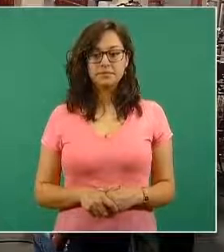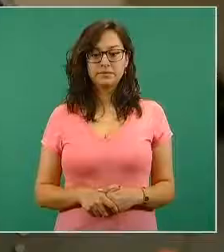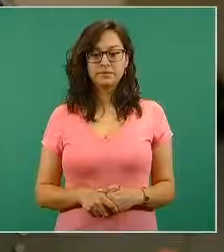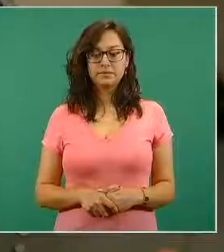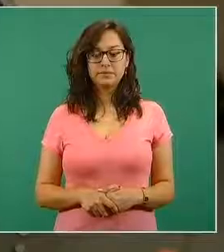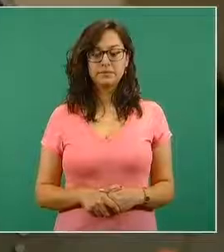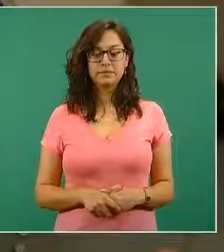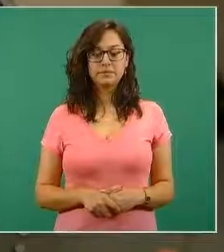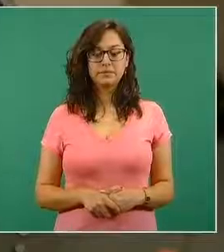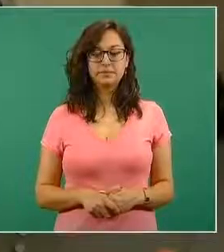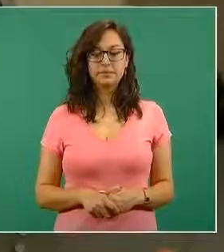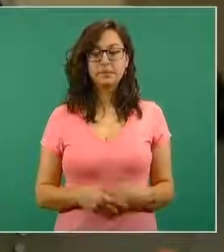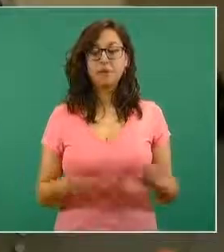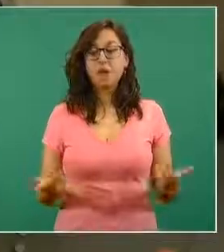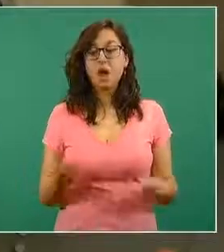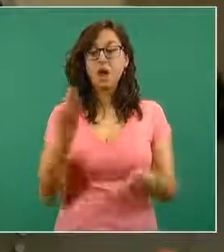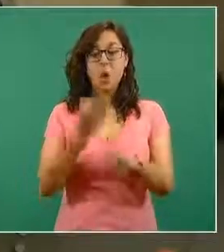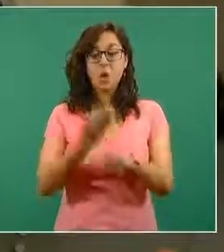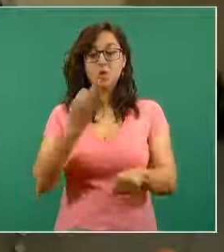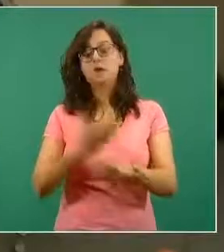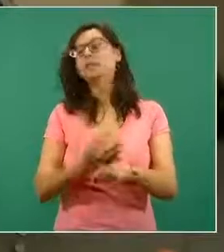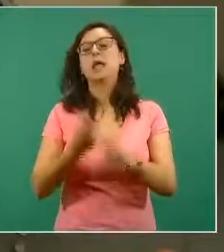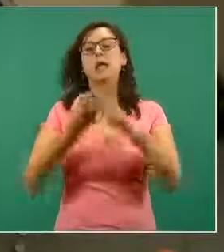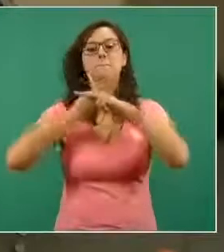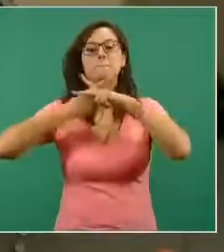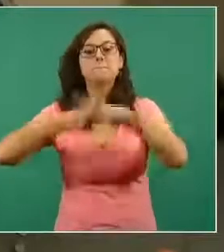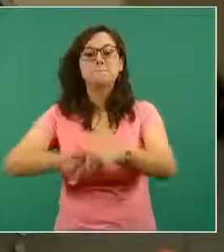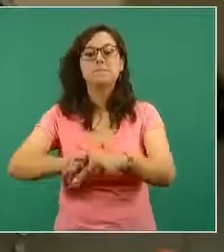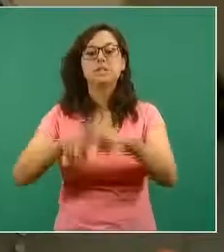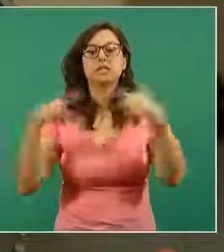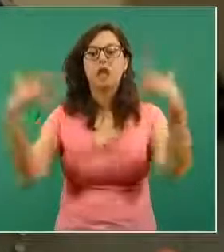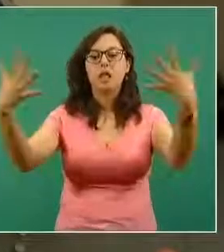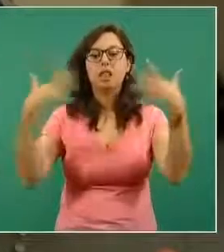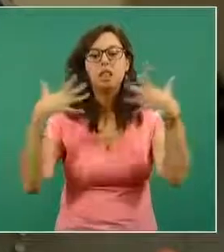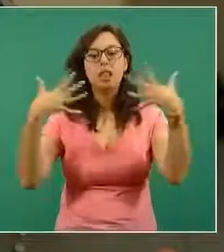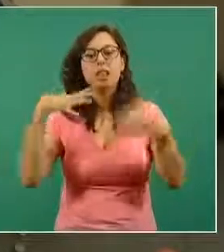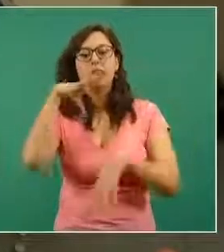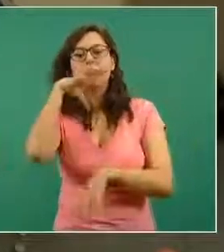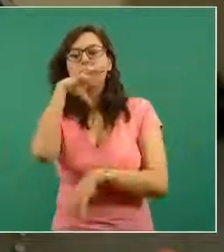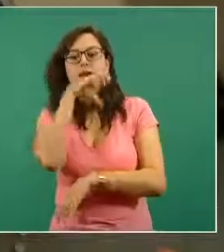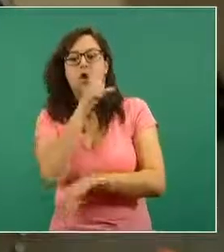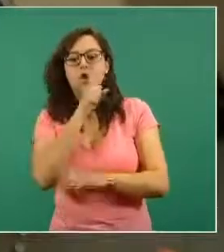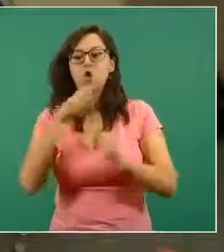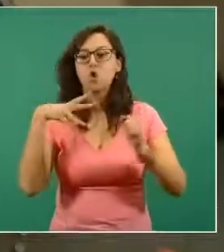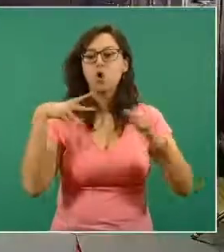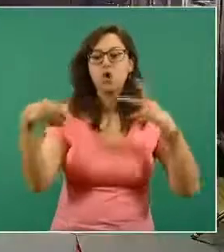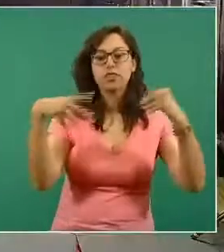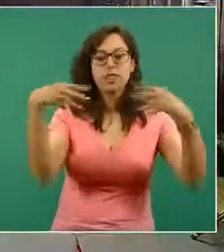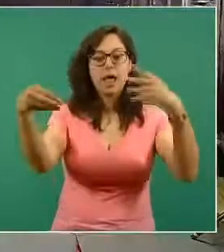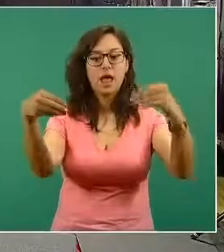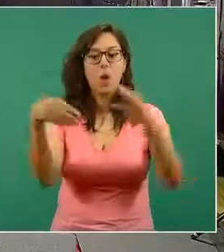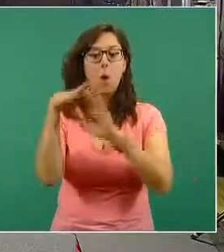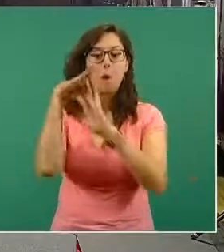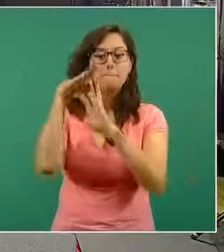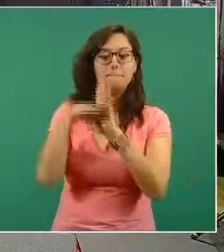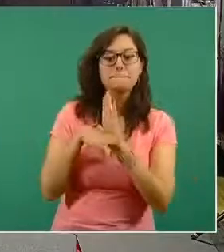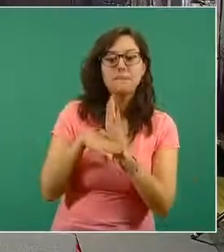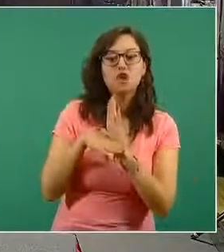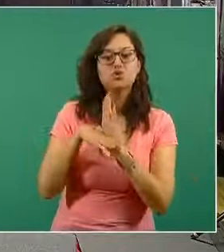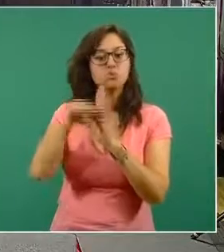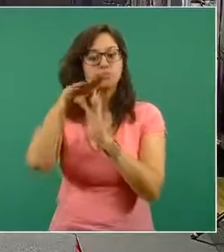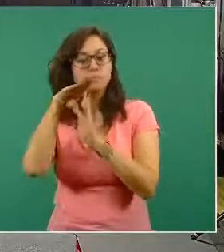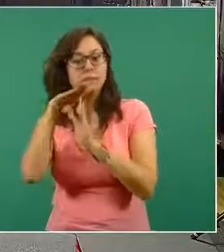que si con el cambio de estación pueden bajar los contagios. ¿Hay algún estudio sobre esto? No sé si logró